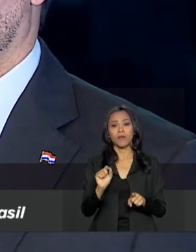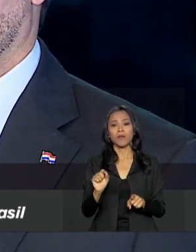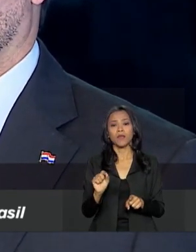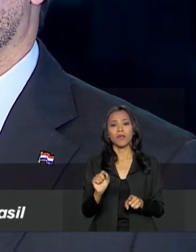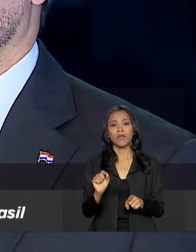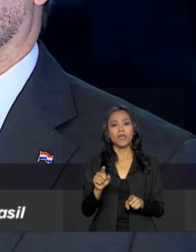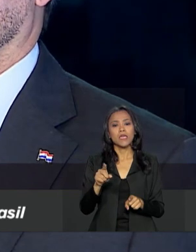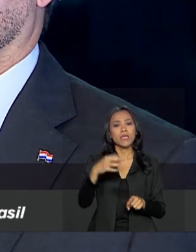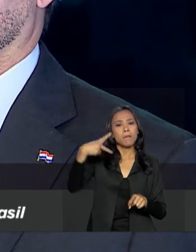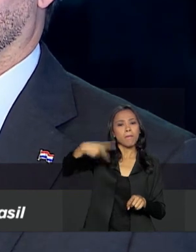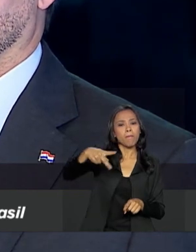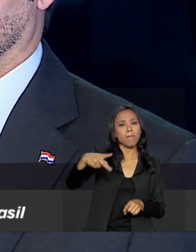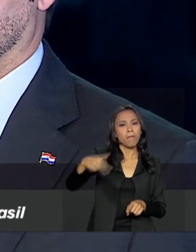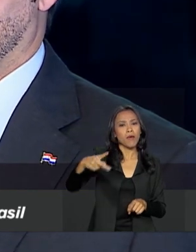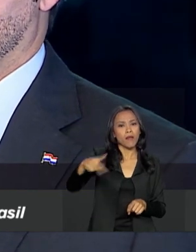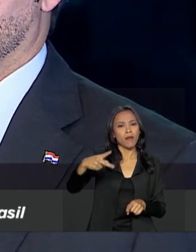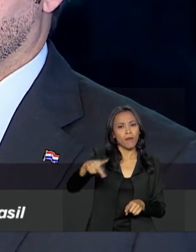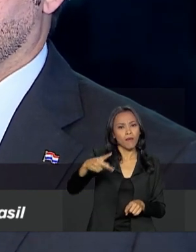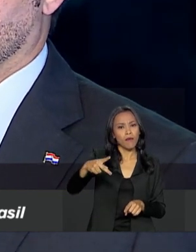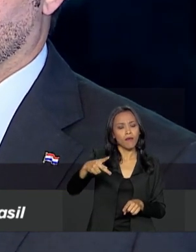y que Paraguay siga siendo